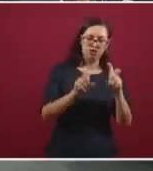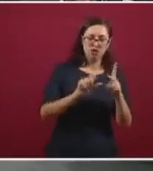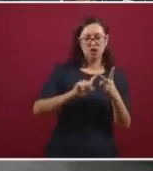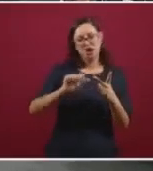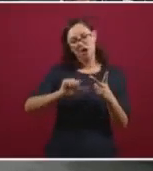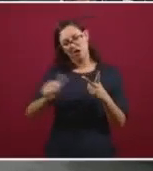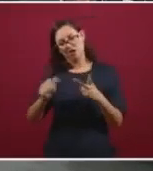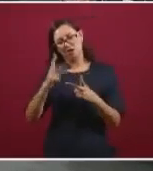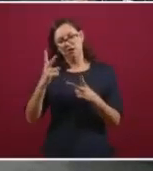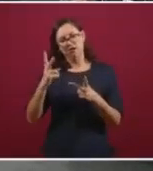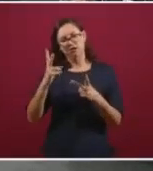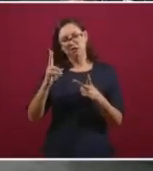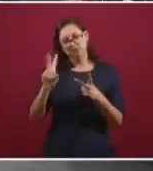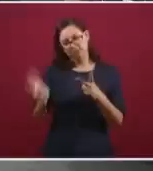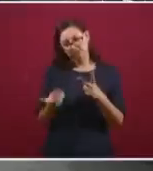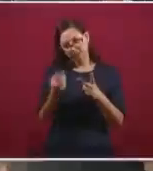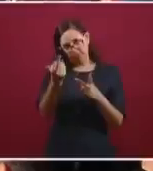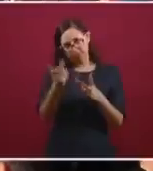Si me lo permite.